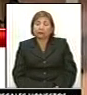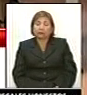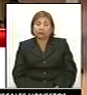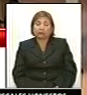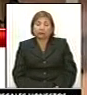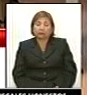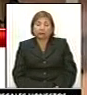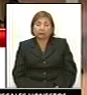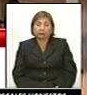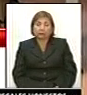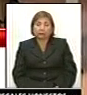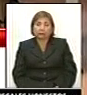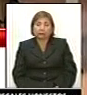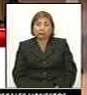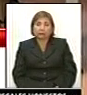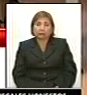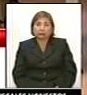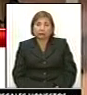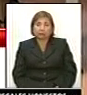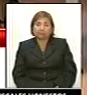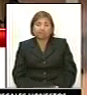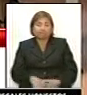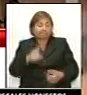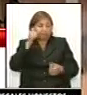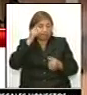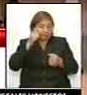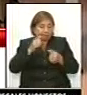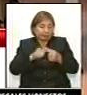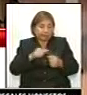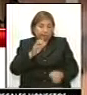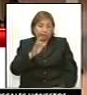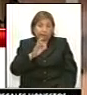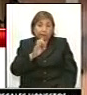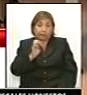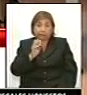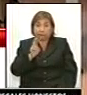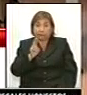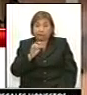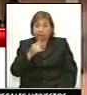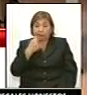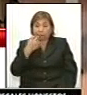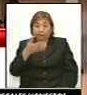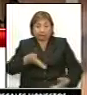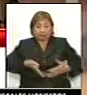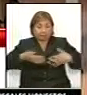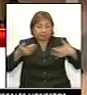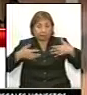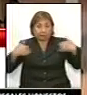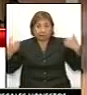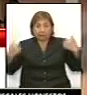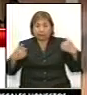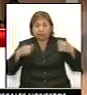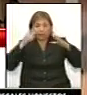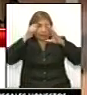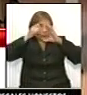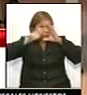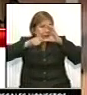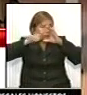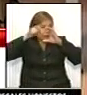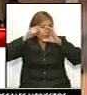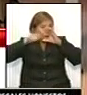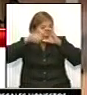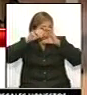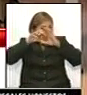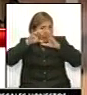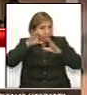hubo uno que recuerdo incluso que cuando Figari nos pide que nos desvistamos, había una persona filmando,